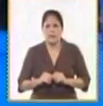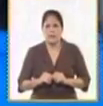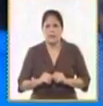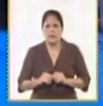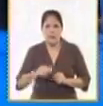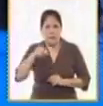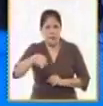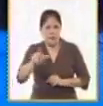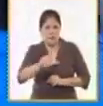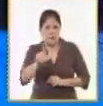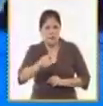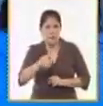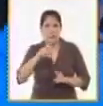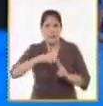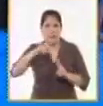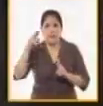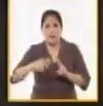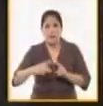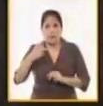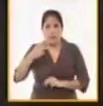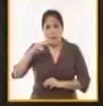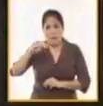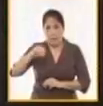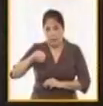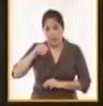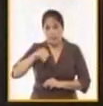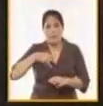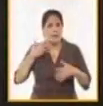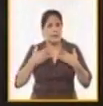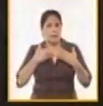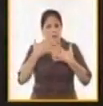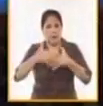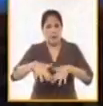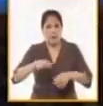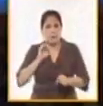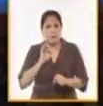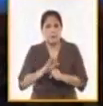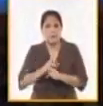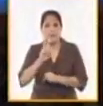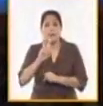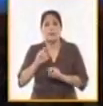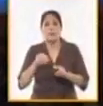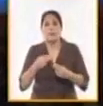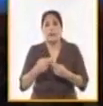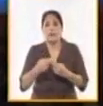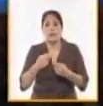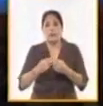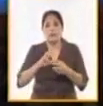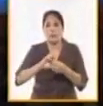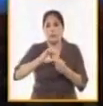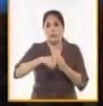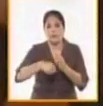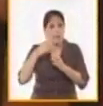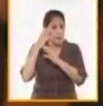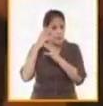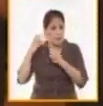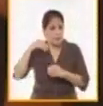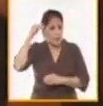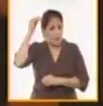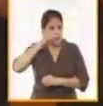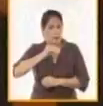Este lunes, en el Teatro Carlos Marx, se celebró la gala inaugural de la segunda edición de la Convención Científica Saber